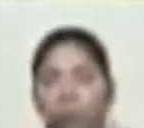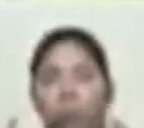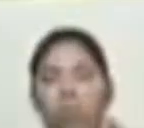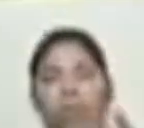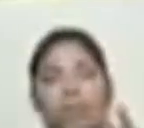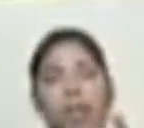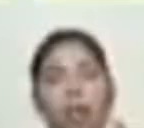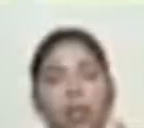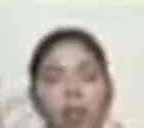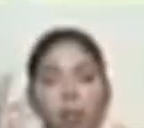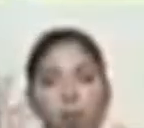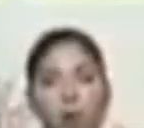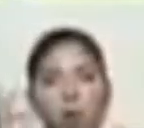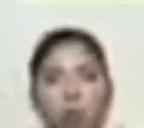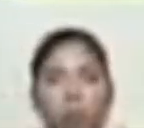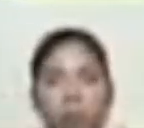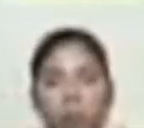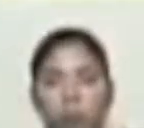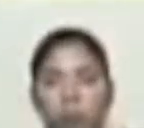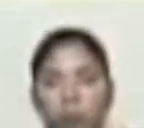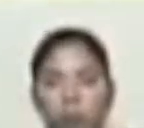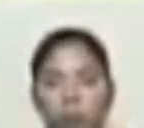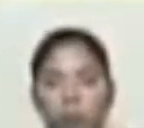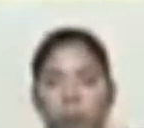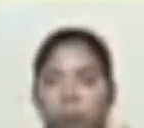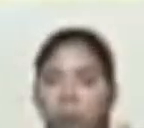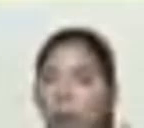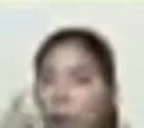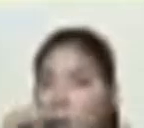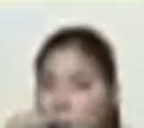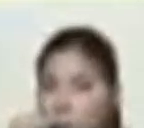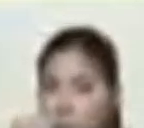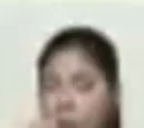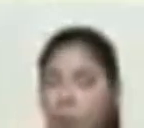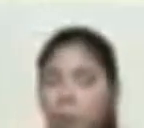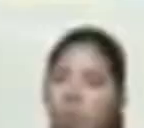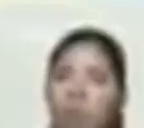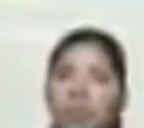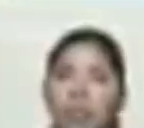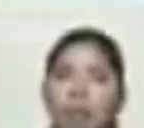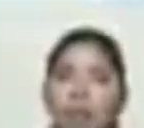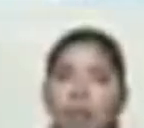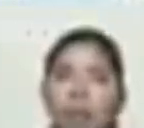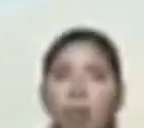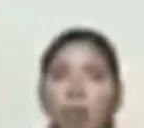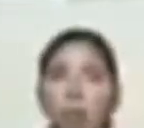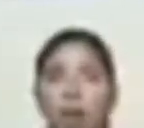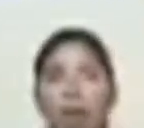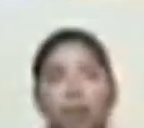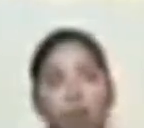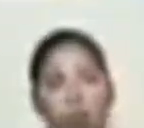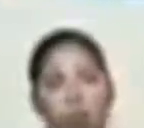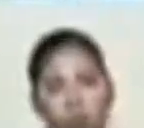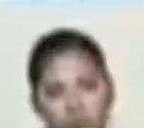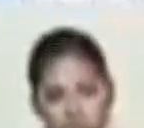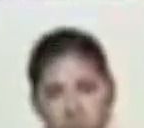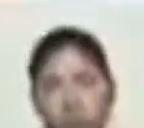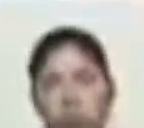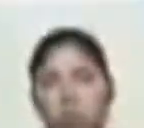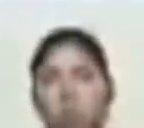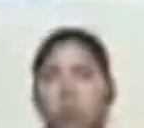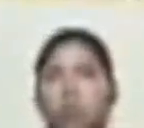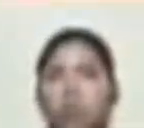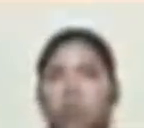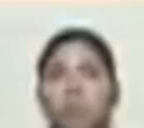una plataforma utilizada por grupos insurgentes que son quienes ya controlan prácticamente todo el estado de Táchira. Nicolás Maduro no solo